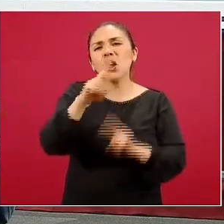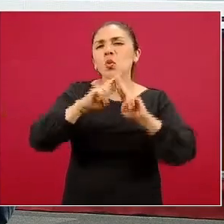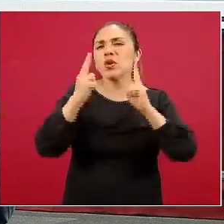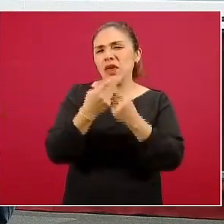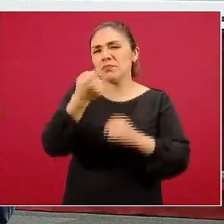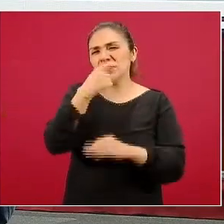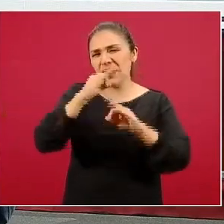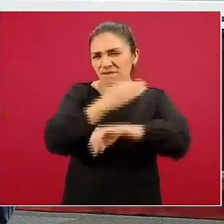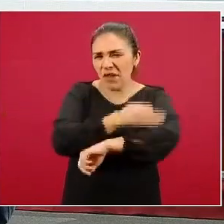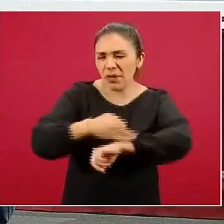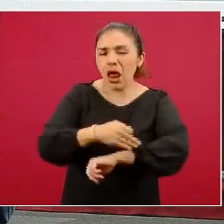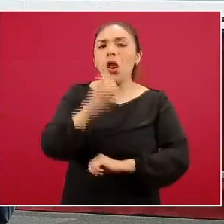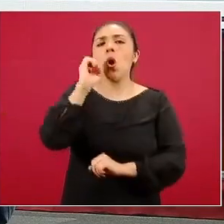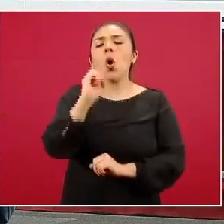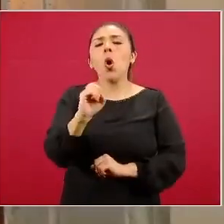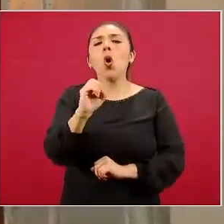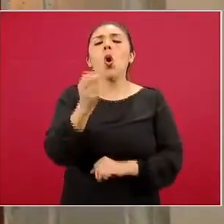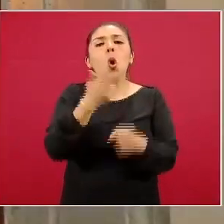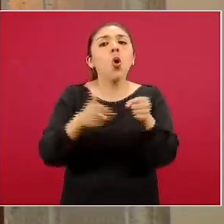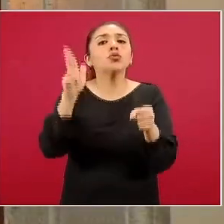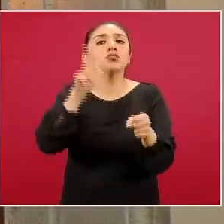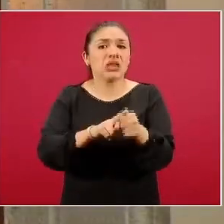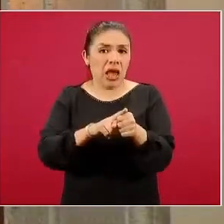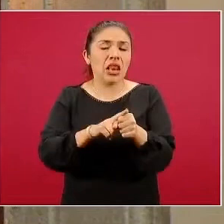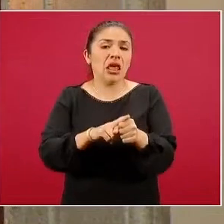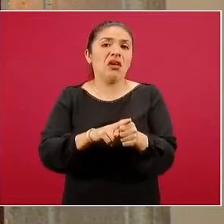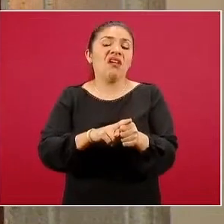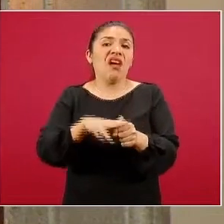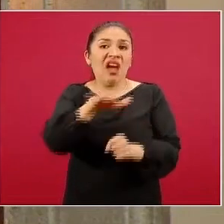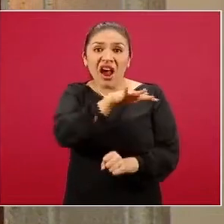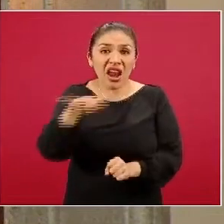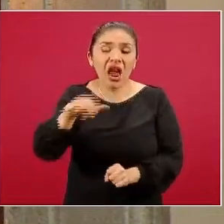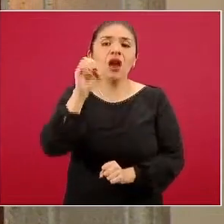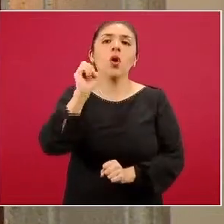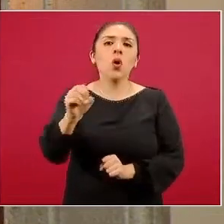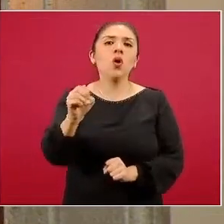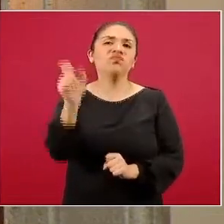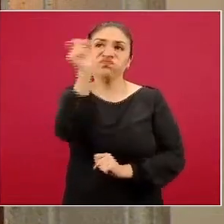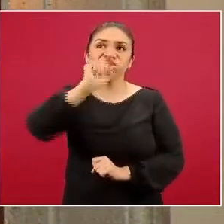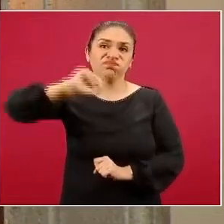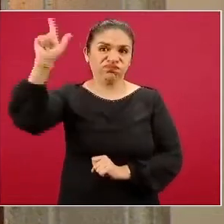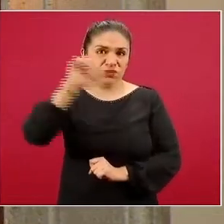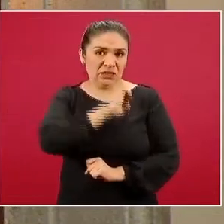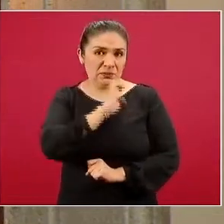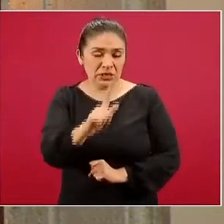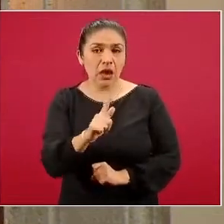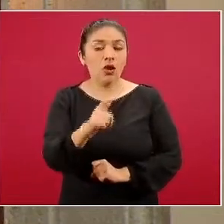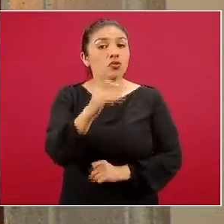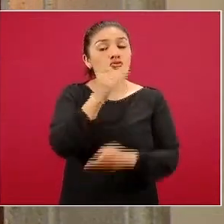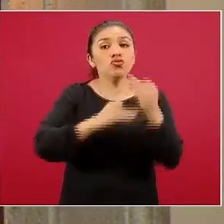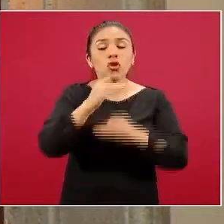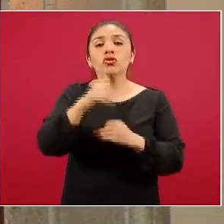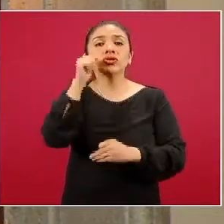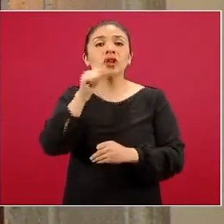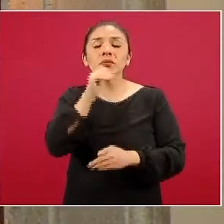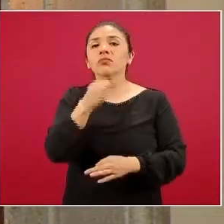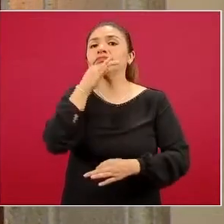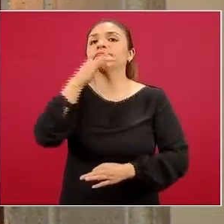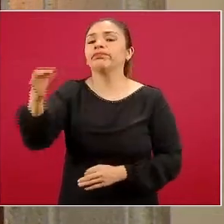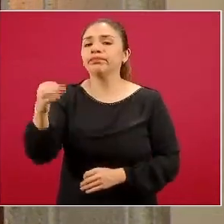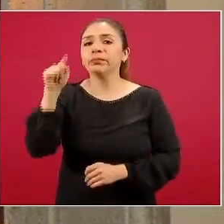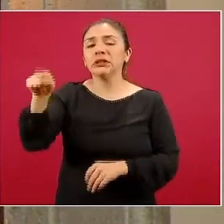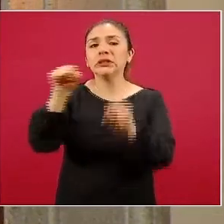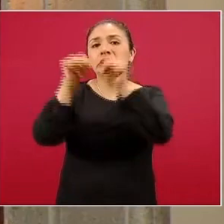unidades de medicina familiar o hospitales tanto generales como de alta especialidad. Todos ellos notifican a la